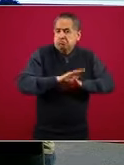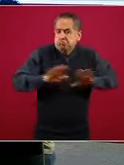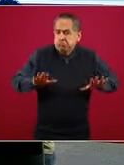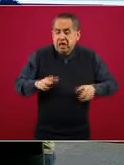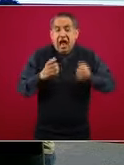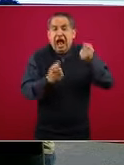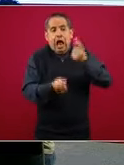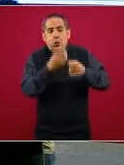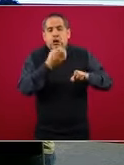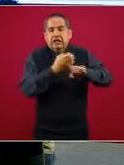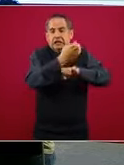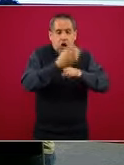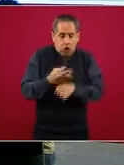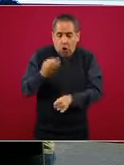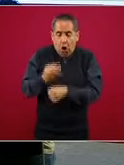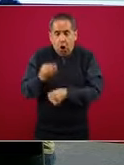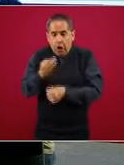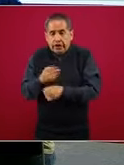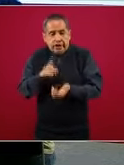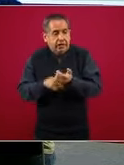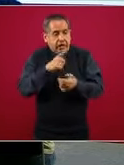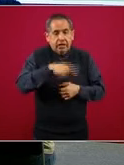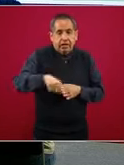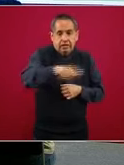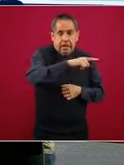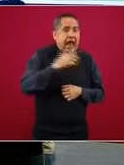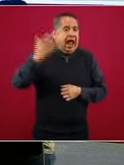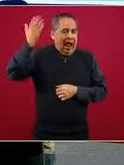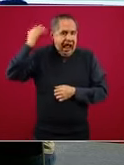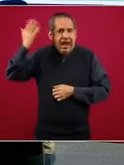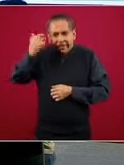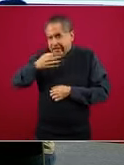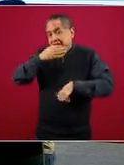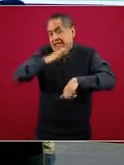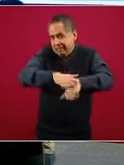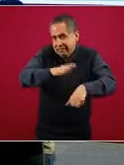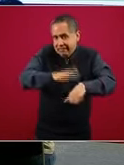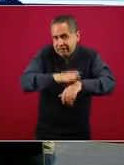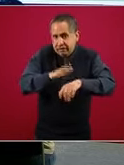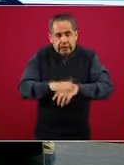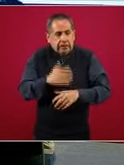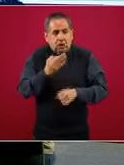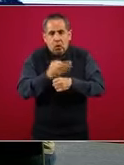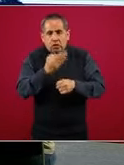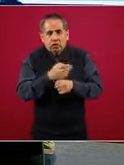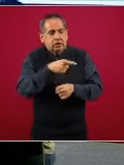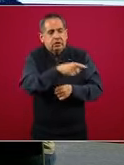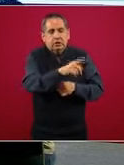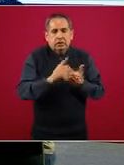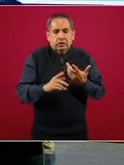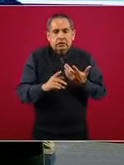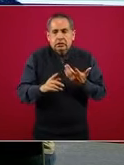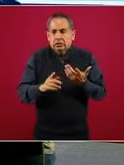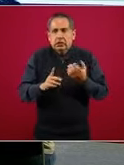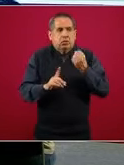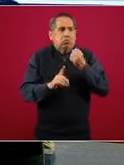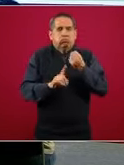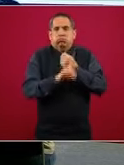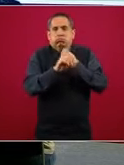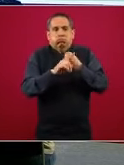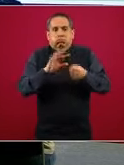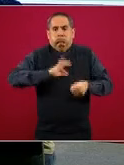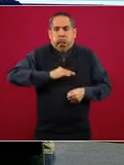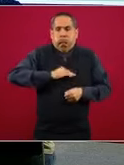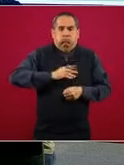algunos estados que en este momento, tal como lo habíamos predicho, están teniendo excesos de casos